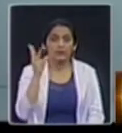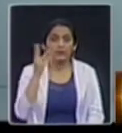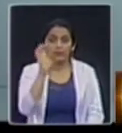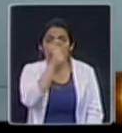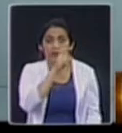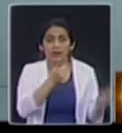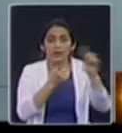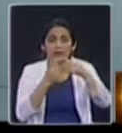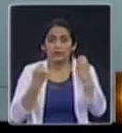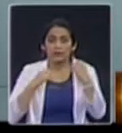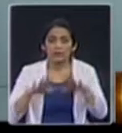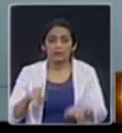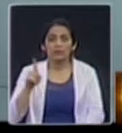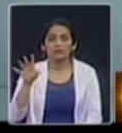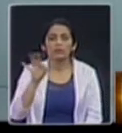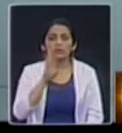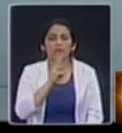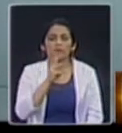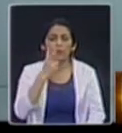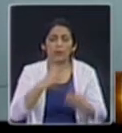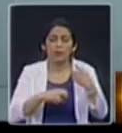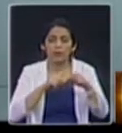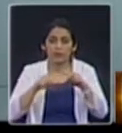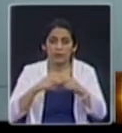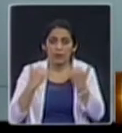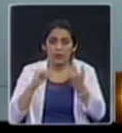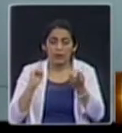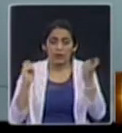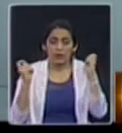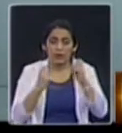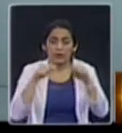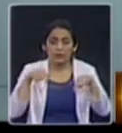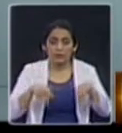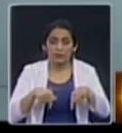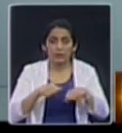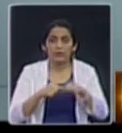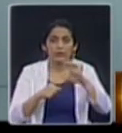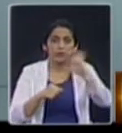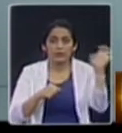registraron 196 delitos y en lo que va de este 2017, en el